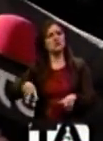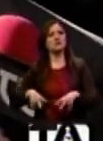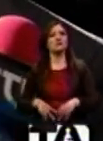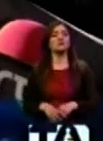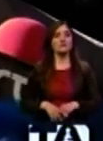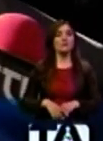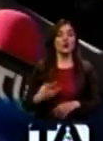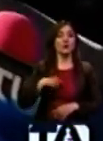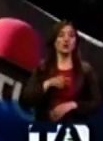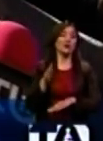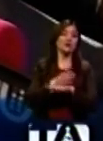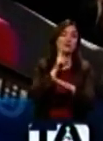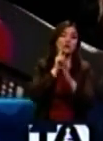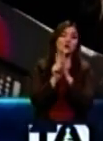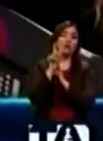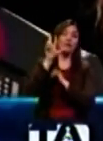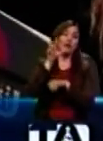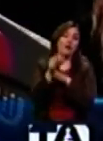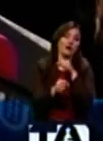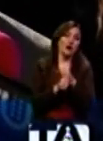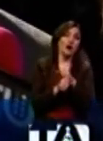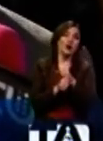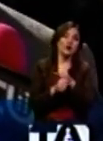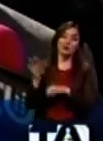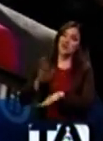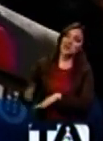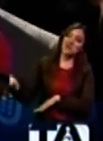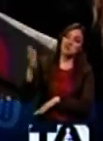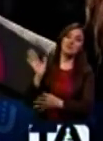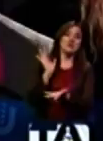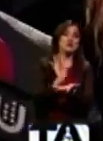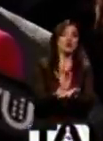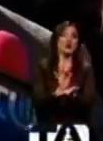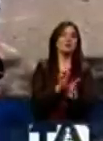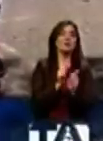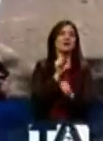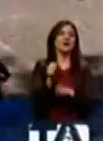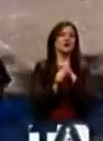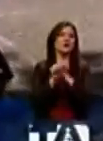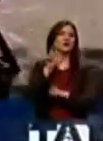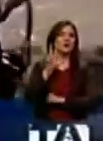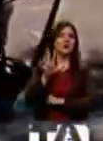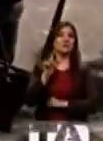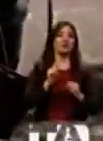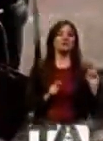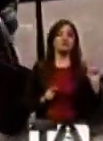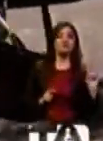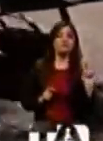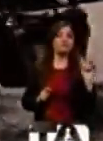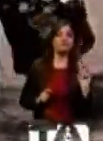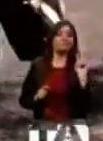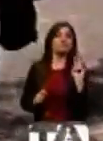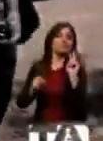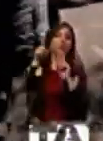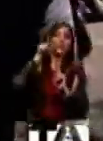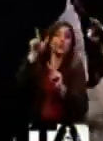A los 3 años de presentada la información me llamen a declarar. Han pasado 3 años. Así finalmente llegaron juntos a la Fiscalía de